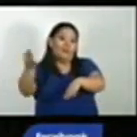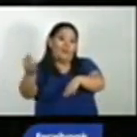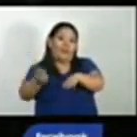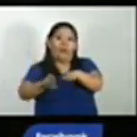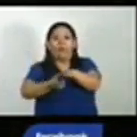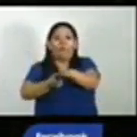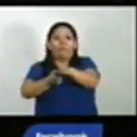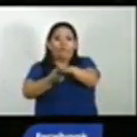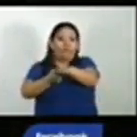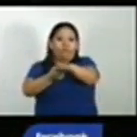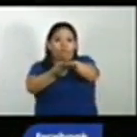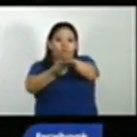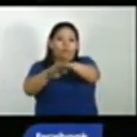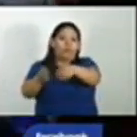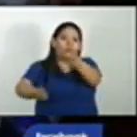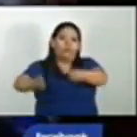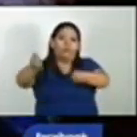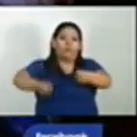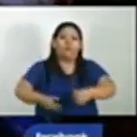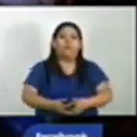poder retirar el camión.